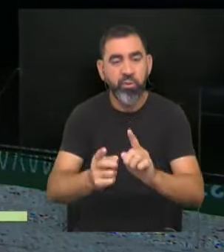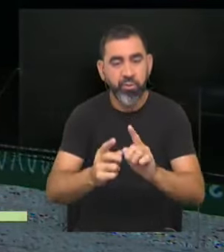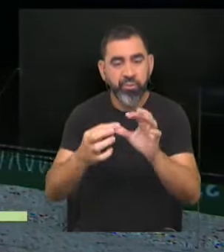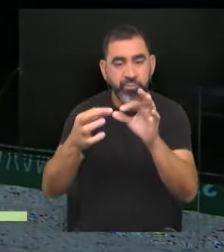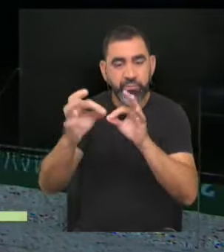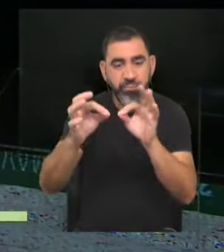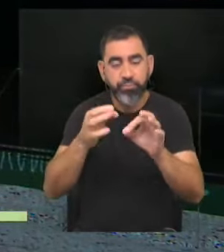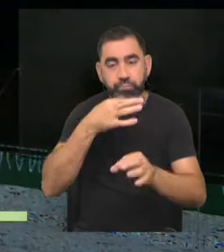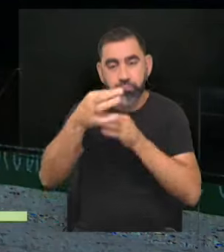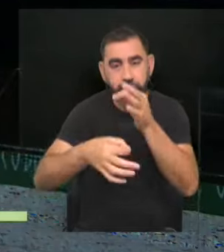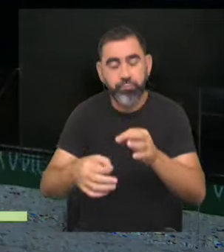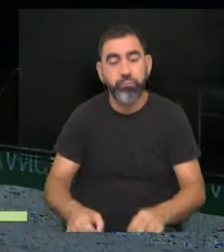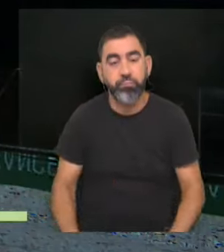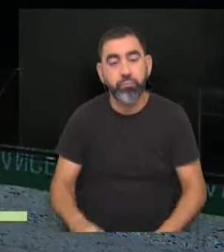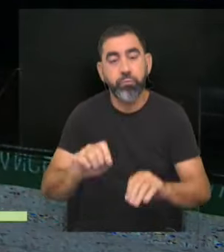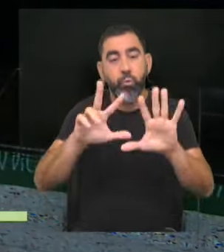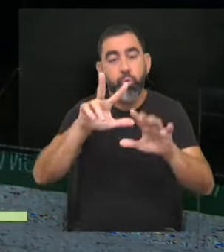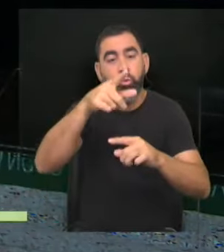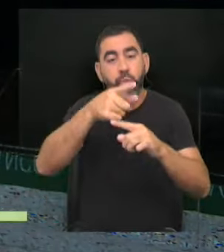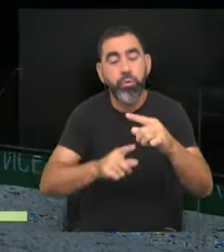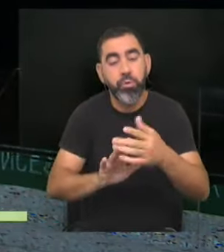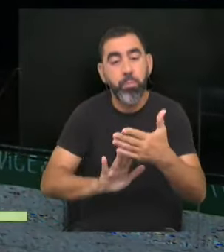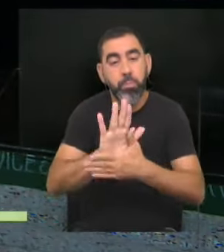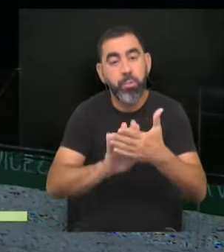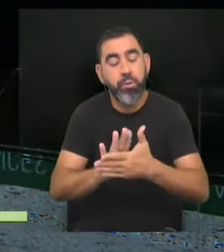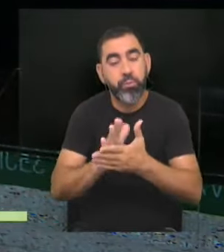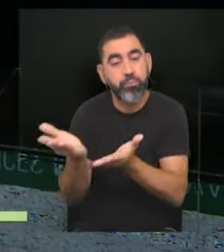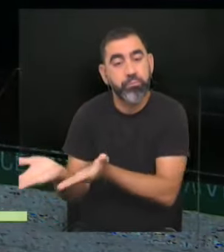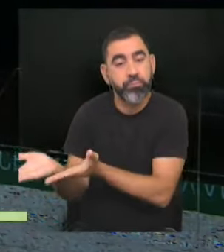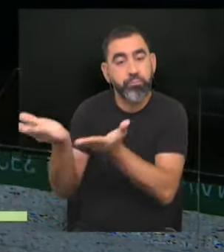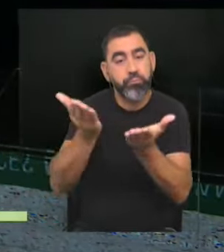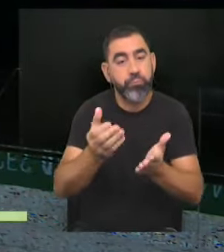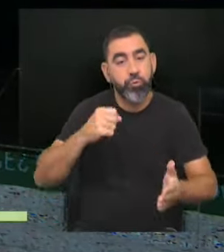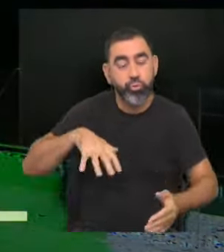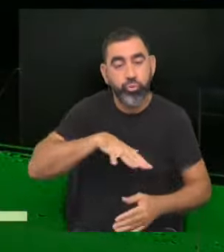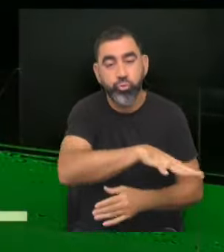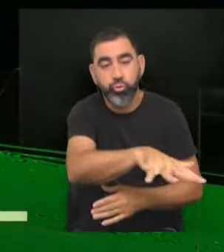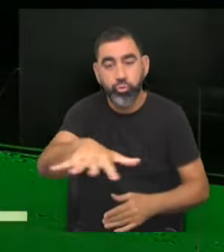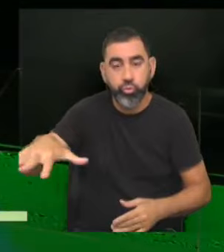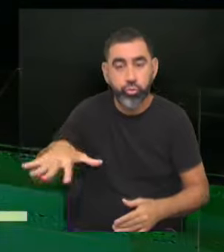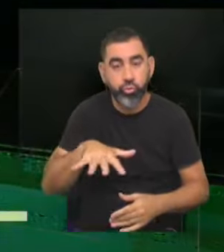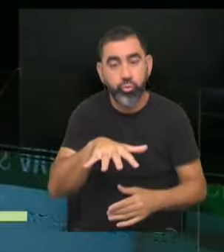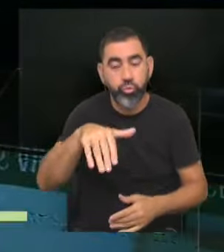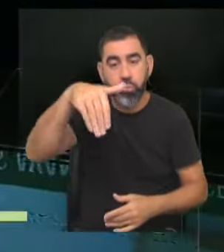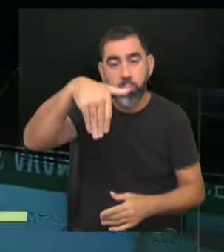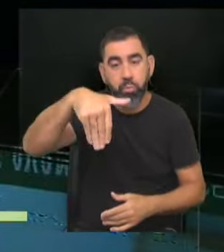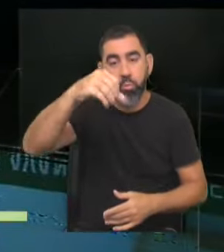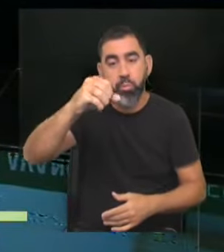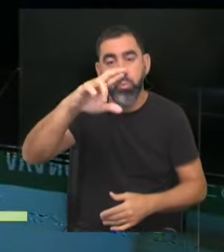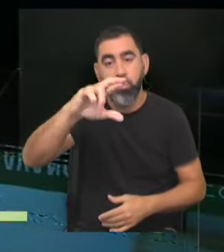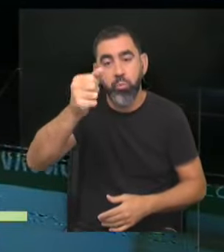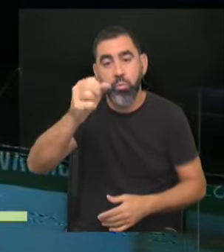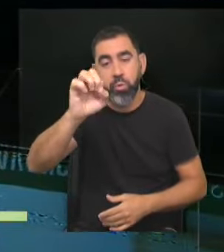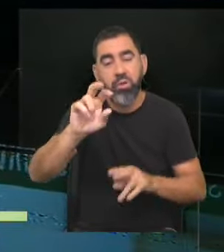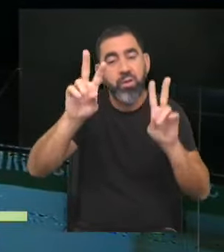detallando más adelante y sobre las 88:30 de la mañana vamos a estar recibiendo al sociólogo Luis Eduardo mor Para hablar de la violencia De